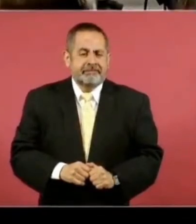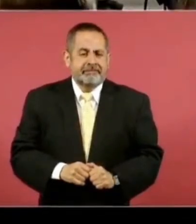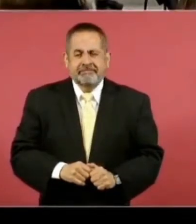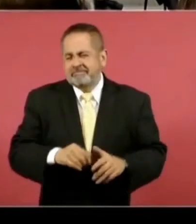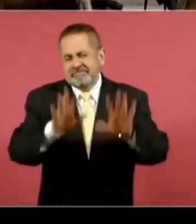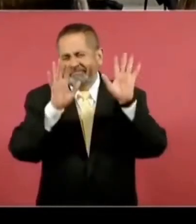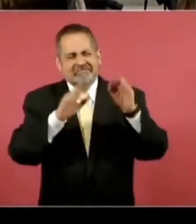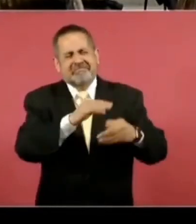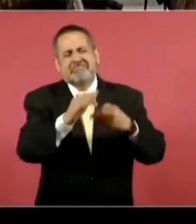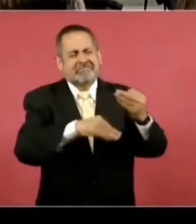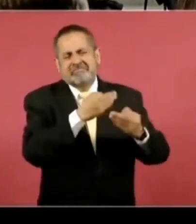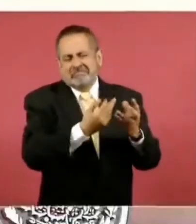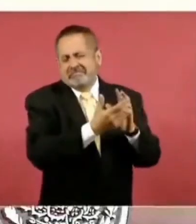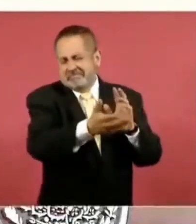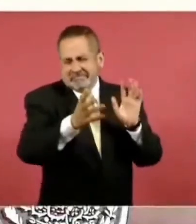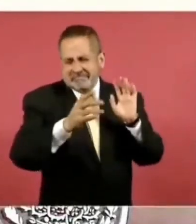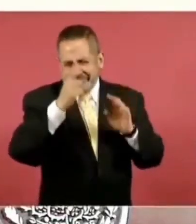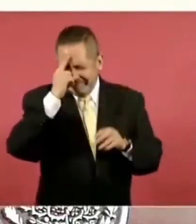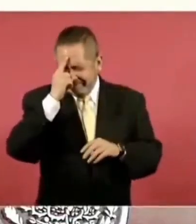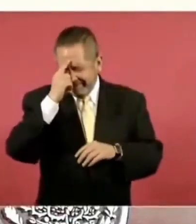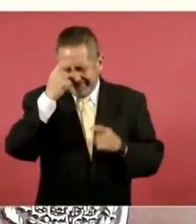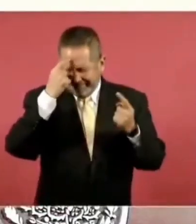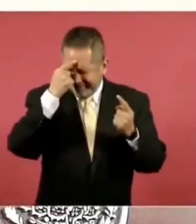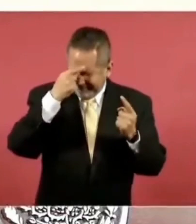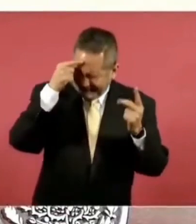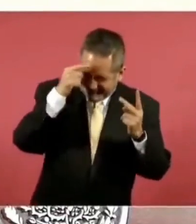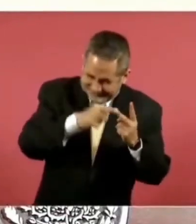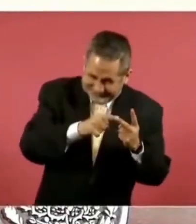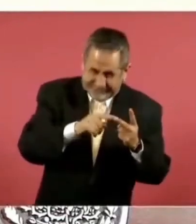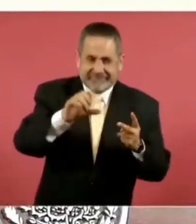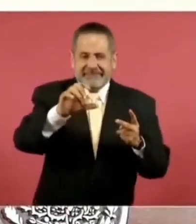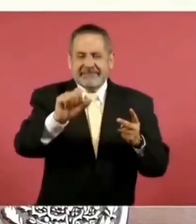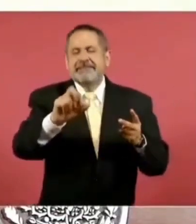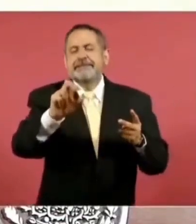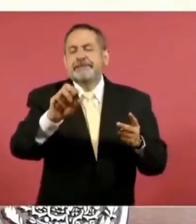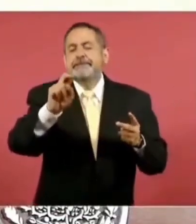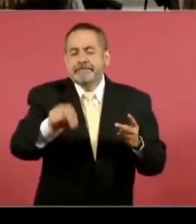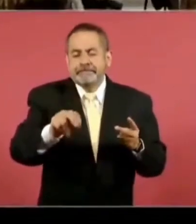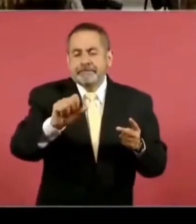bueno, todos, pero estoy buscando a Carmen Aristegui.